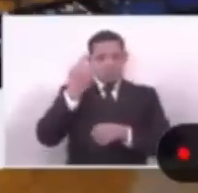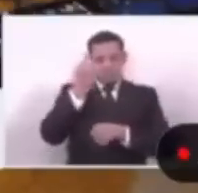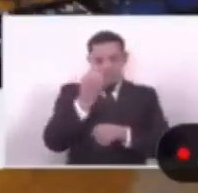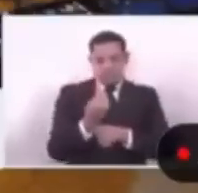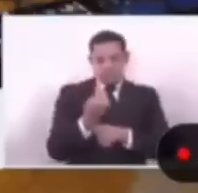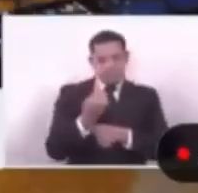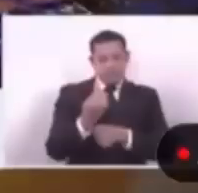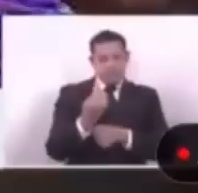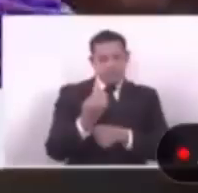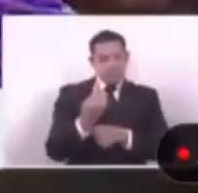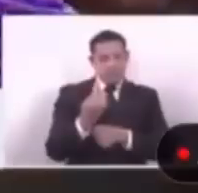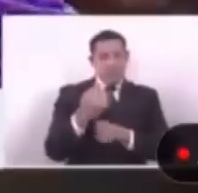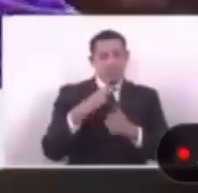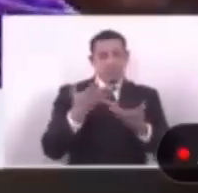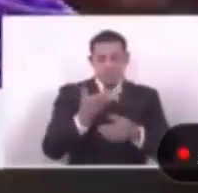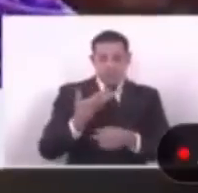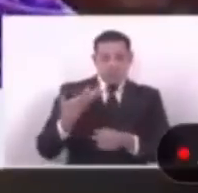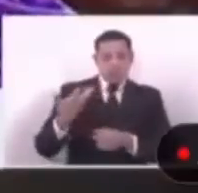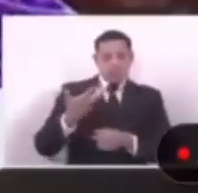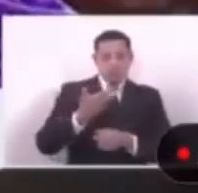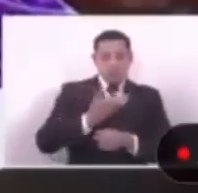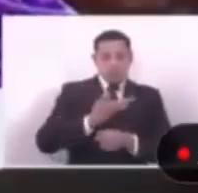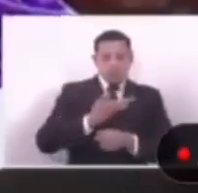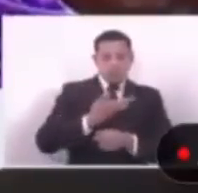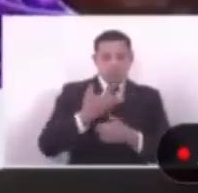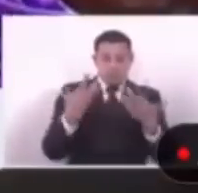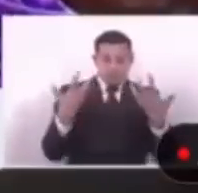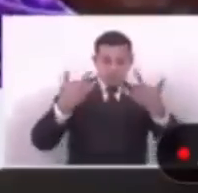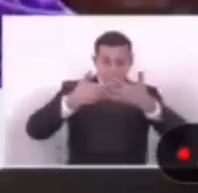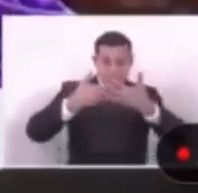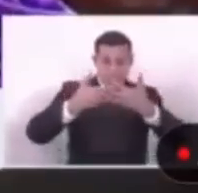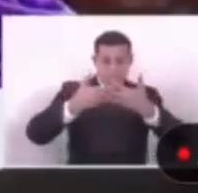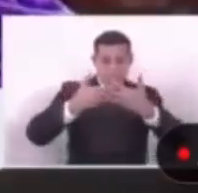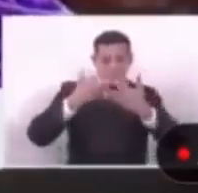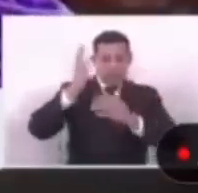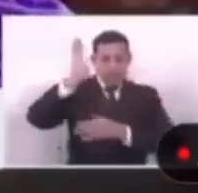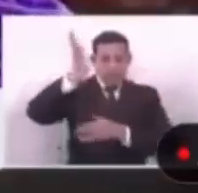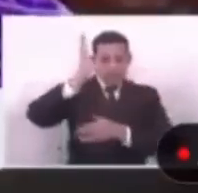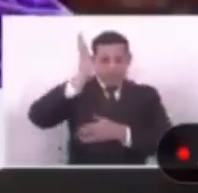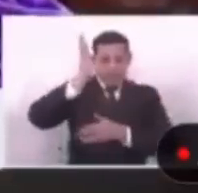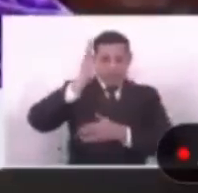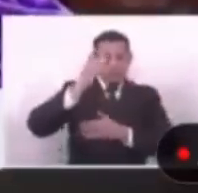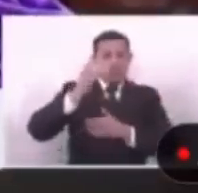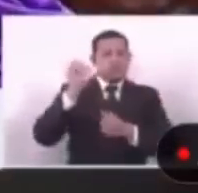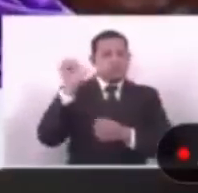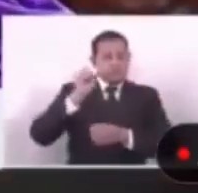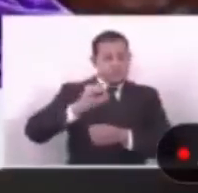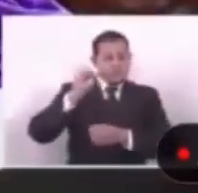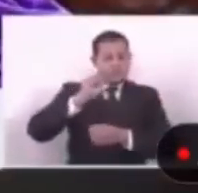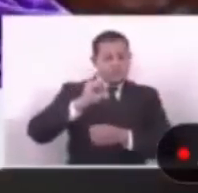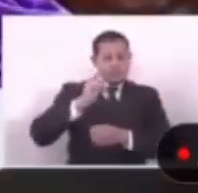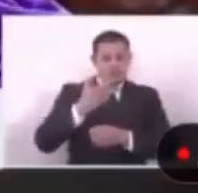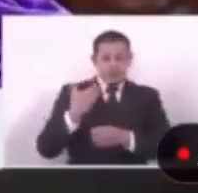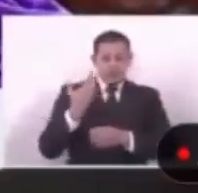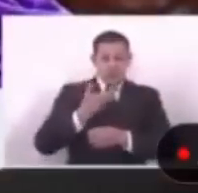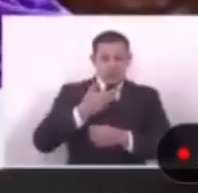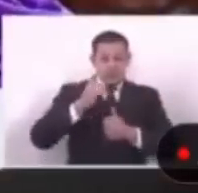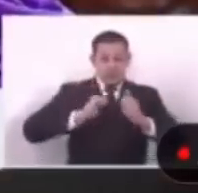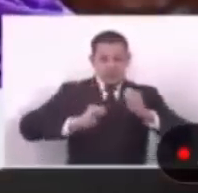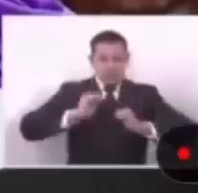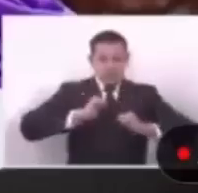persona, es porque nosotros estamos siendo coherentes de nuestro discurso y, por supuesto, de nuestras